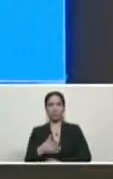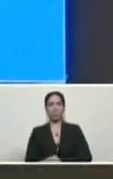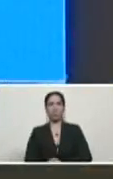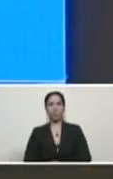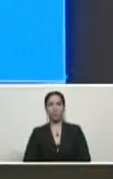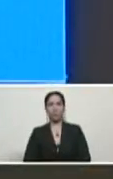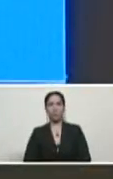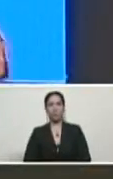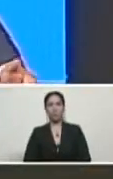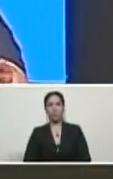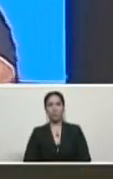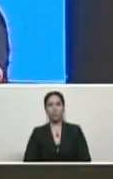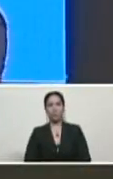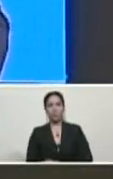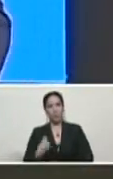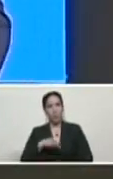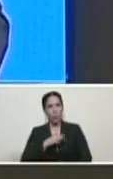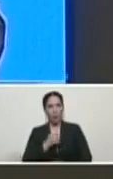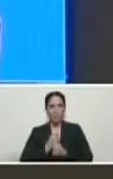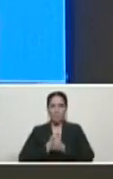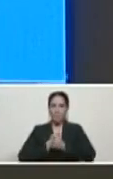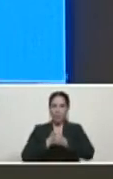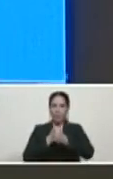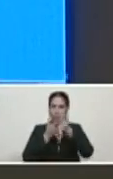que nuestro amado comandante Hugo Chávez